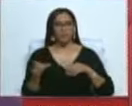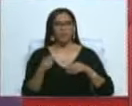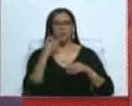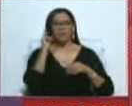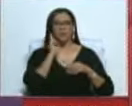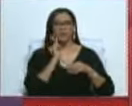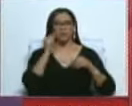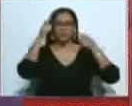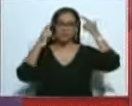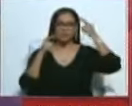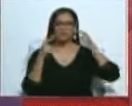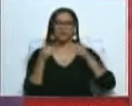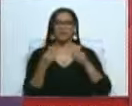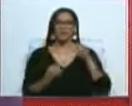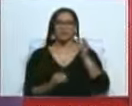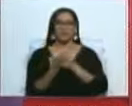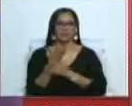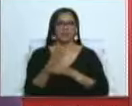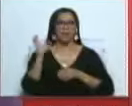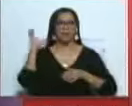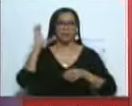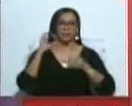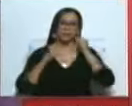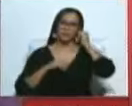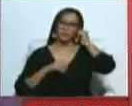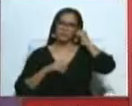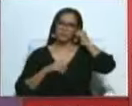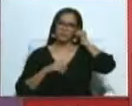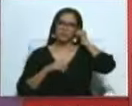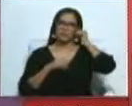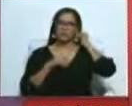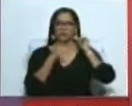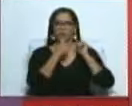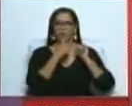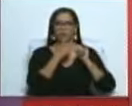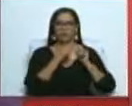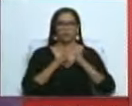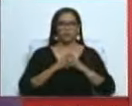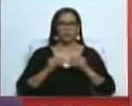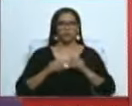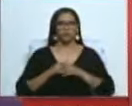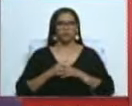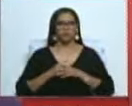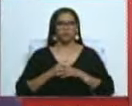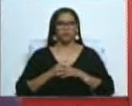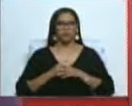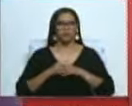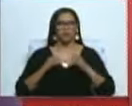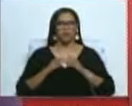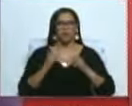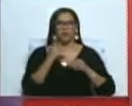al frente fundó. Y refundó la patria. Los que aguantaron todo ello. La generación heroica.